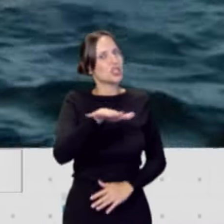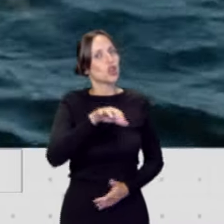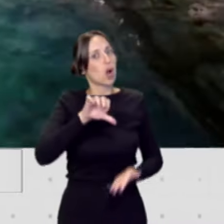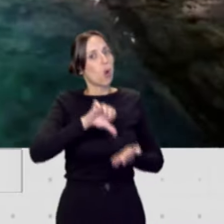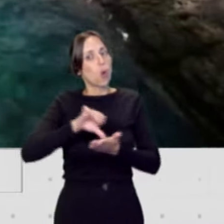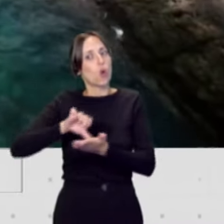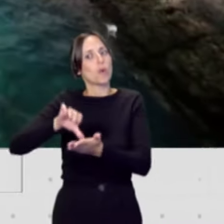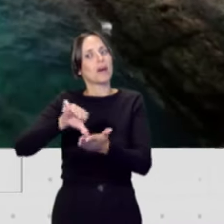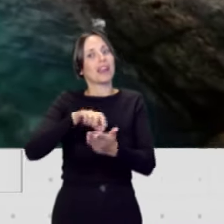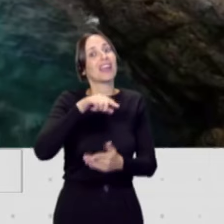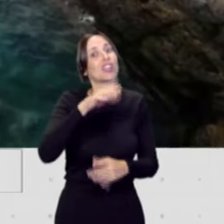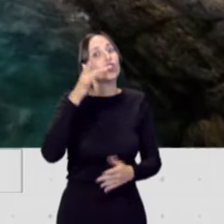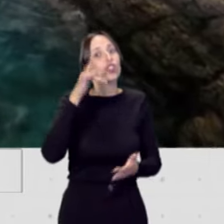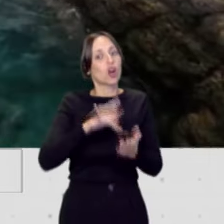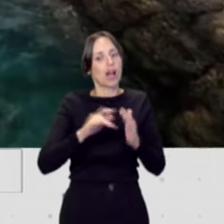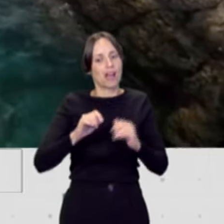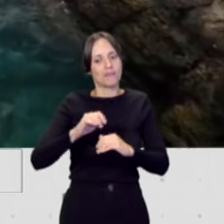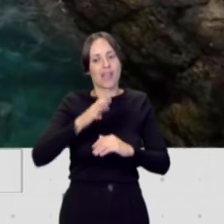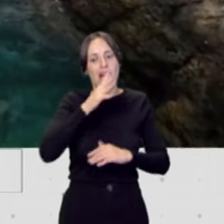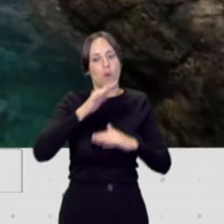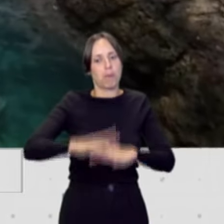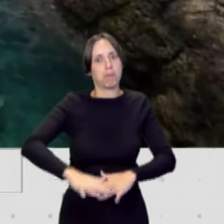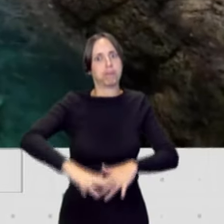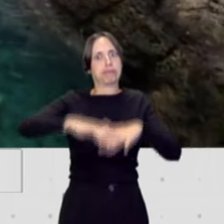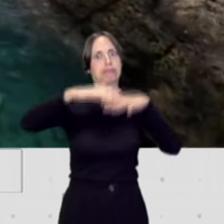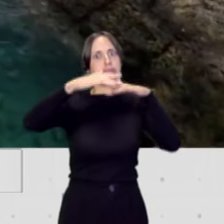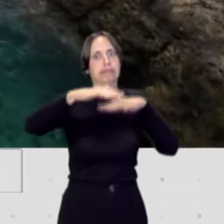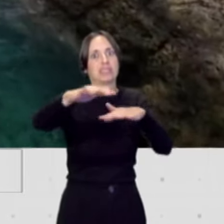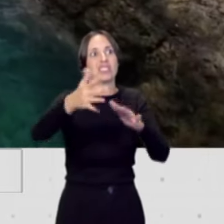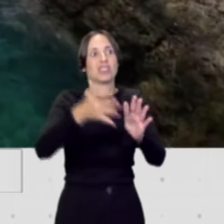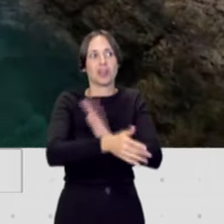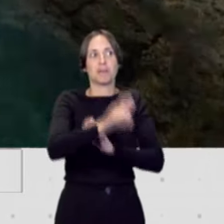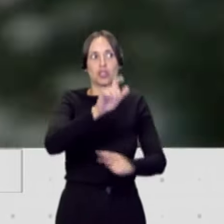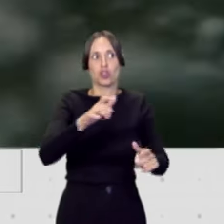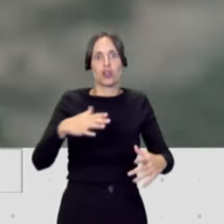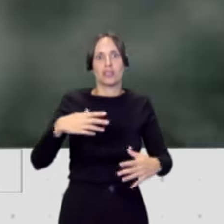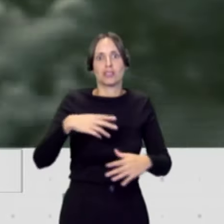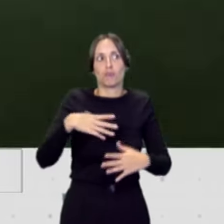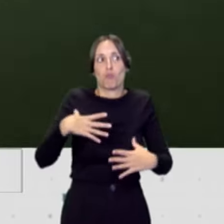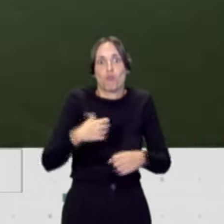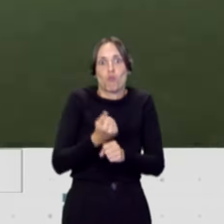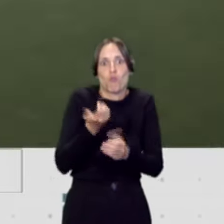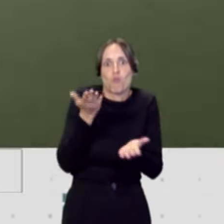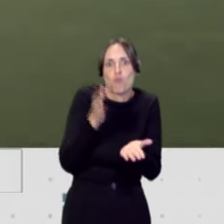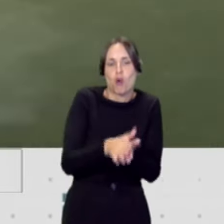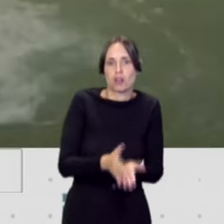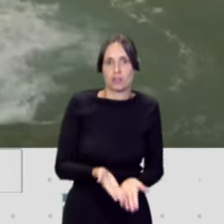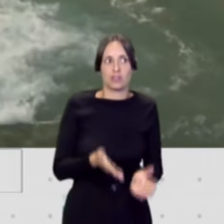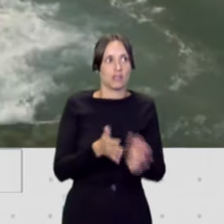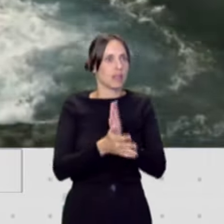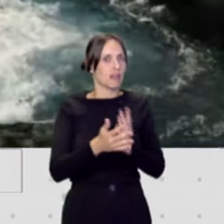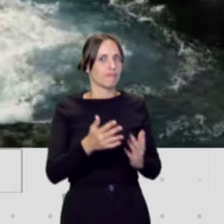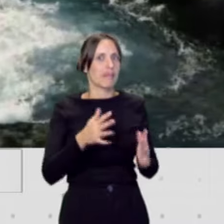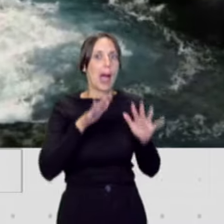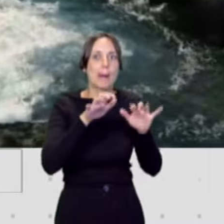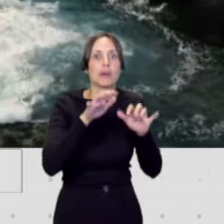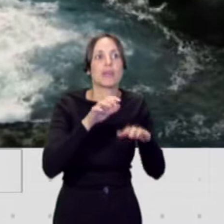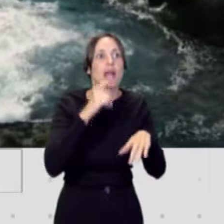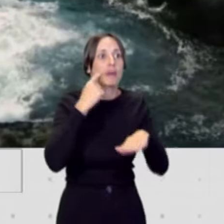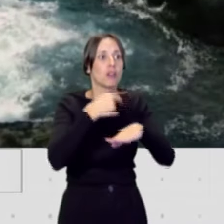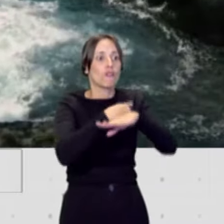esas inundaciones provocando ahogamiento. Ya la población tiene que prepararse para saber flotar, para saber nadar, para saber interactuar